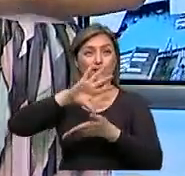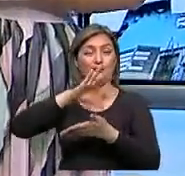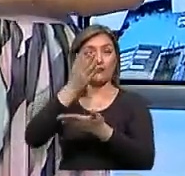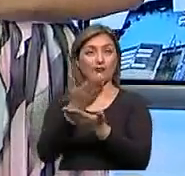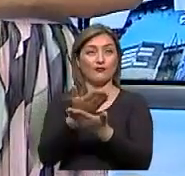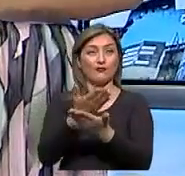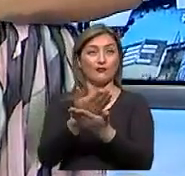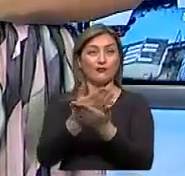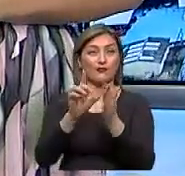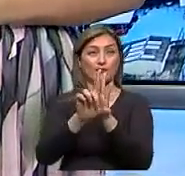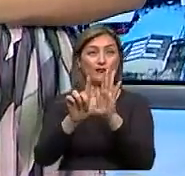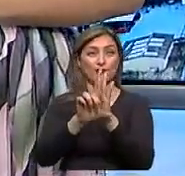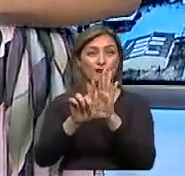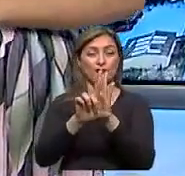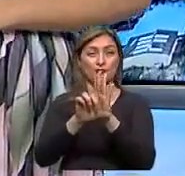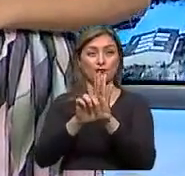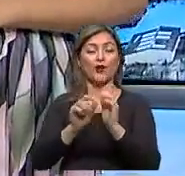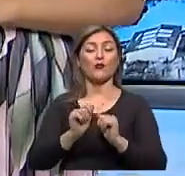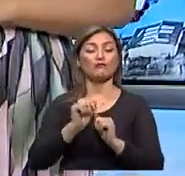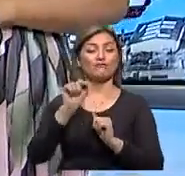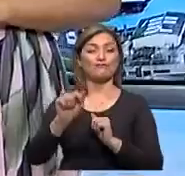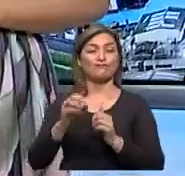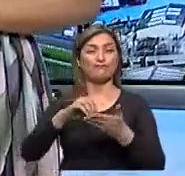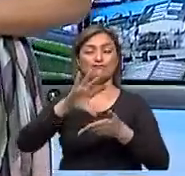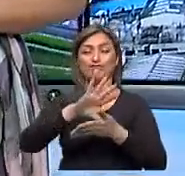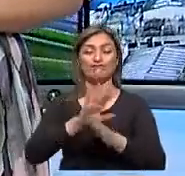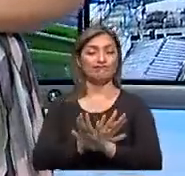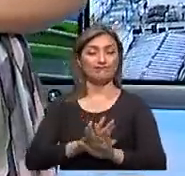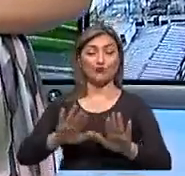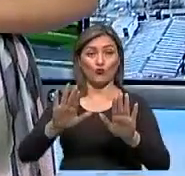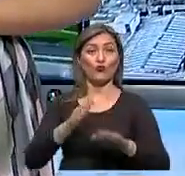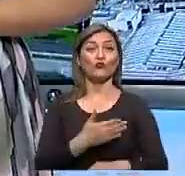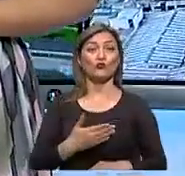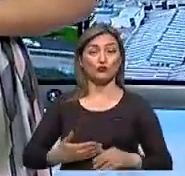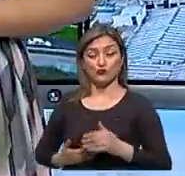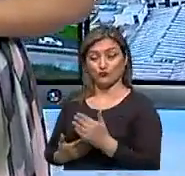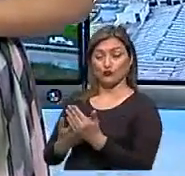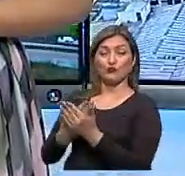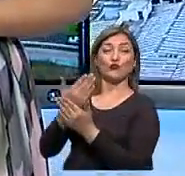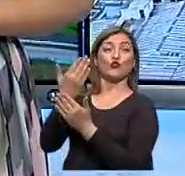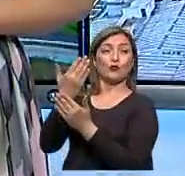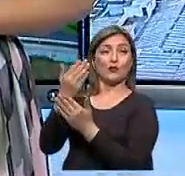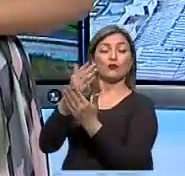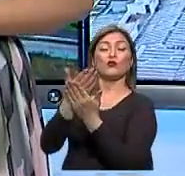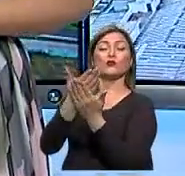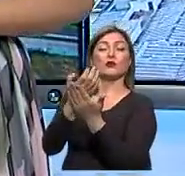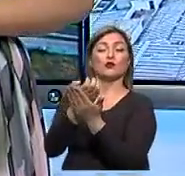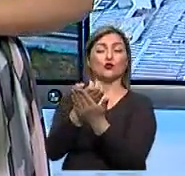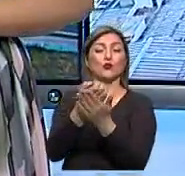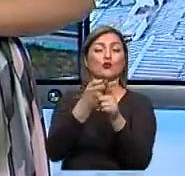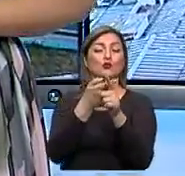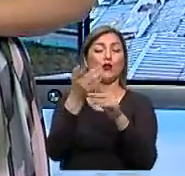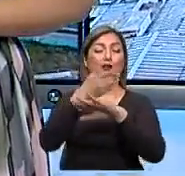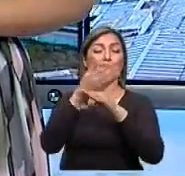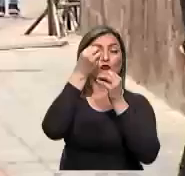propuesta de ley tributaria dejaría el legislativo. Y ahí el Ejecutivo podría enviar una nueva propuesta económica urgente, como anunció el